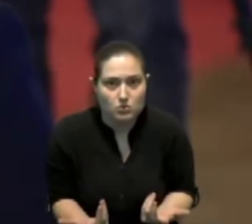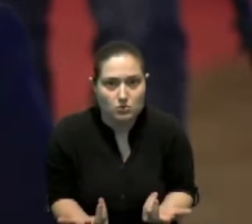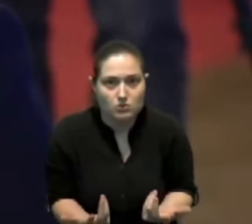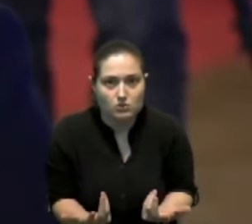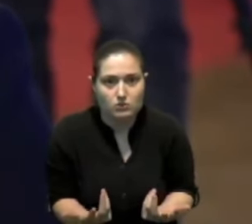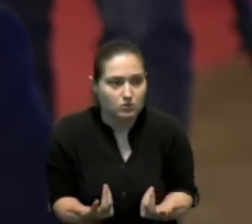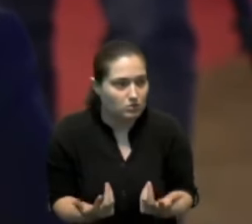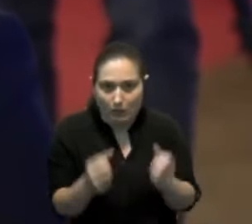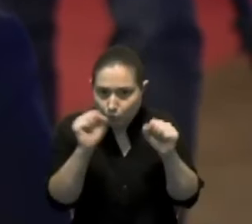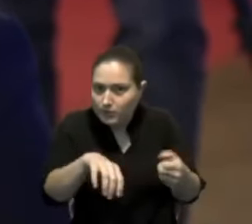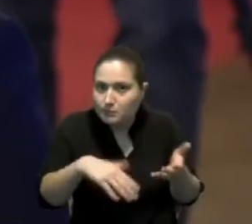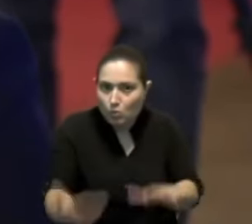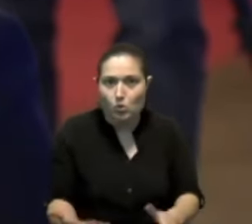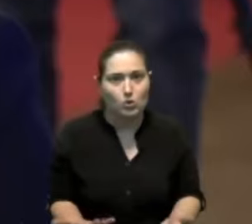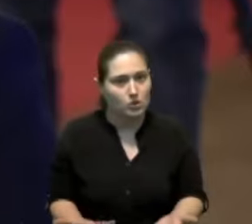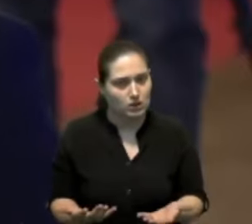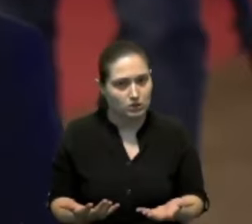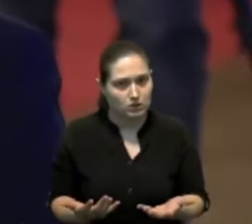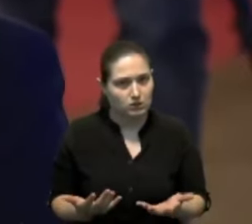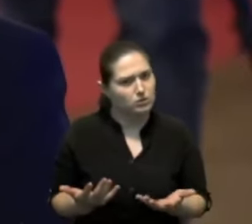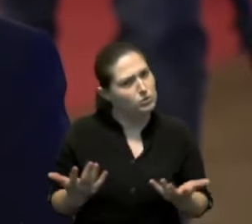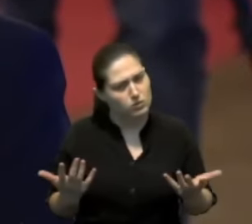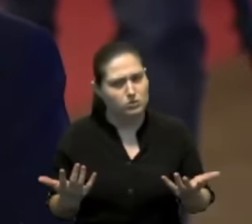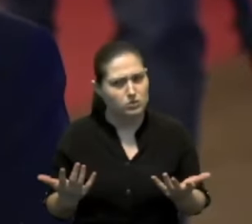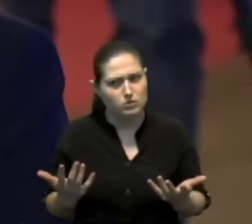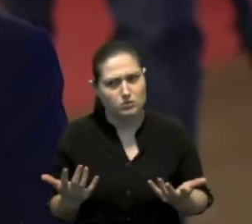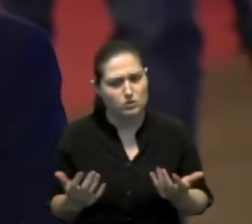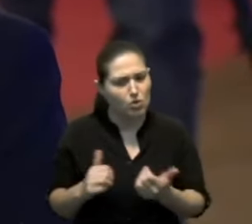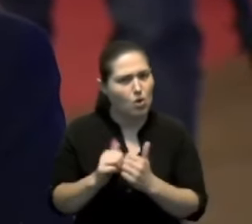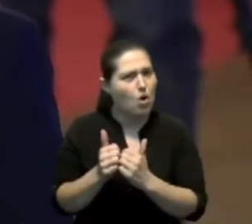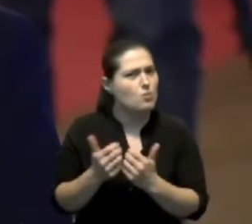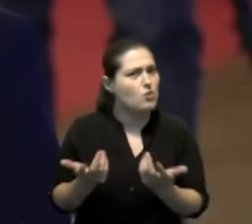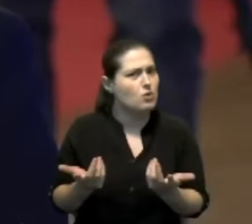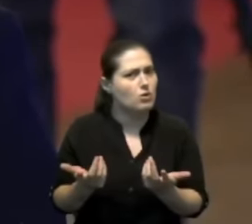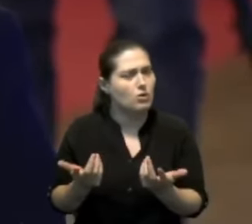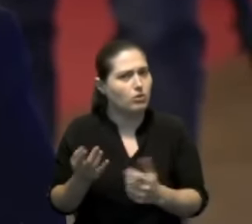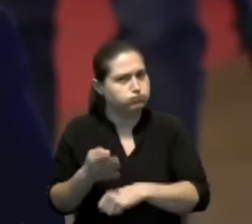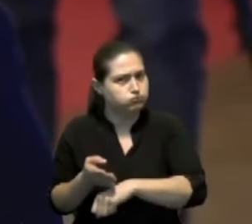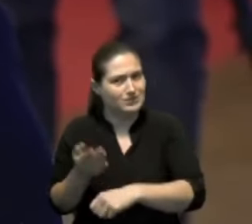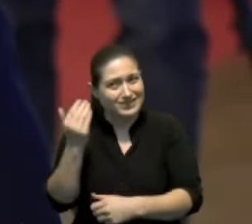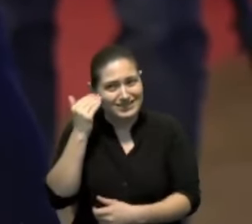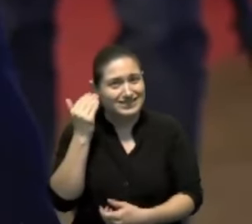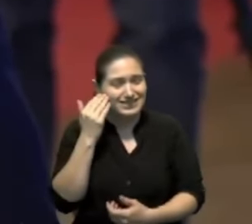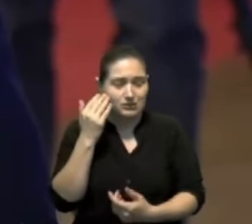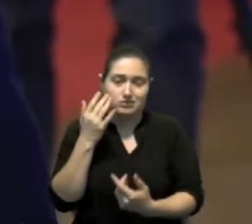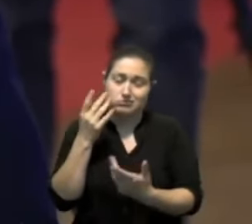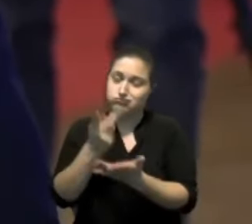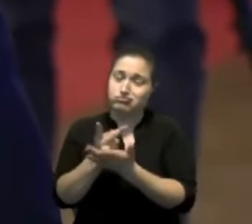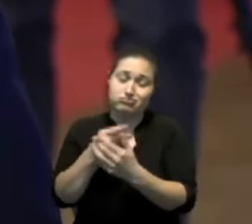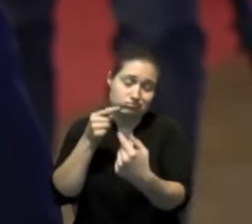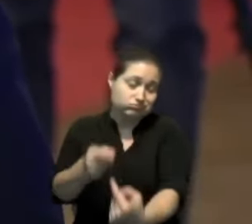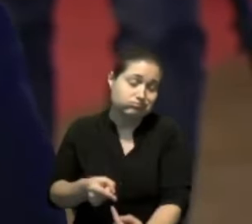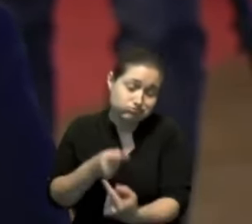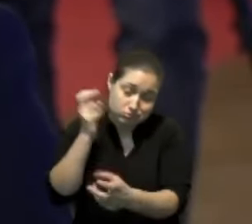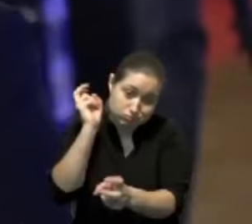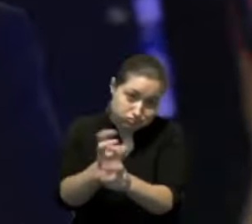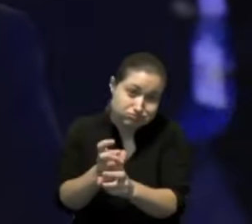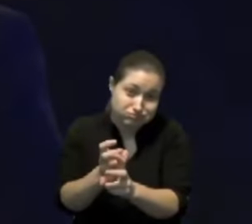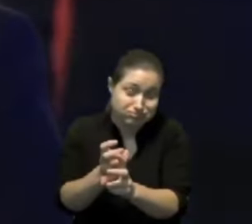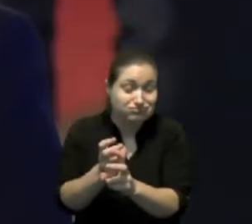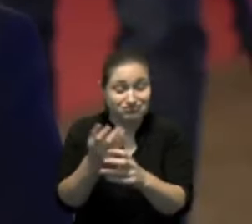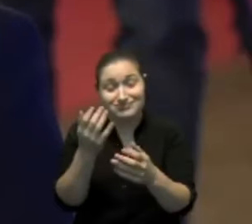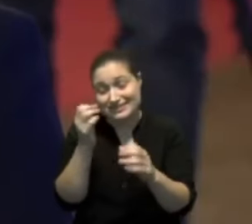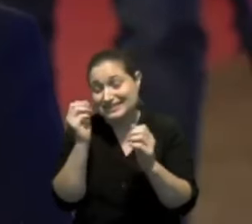misma entonces un poquito ver cómo se va a eficientizar un poquito sabemos las dificultades de presupuesto que es infinito que se